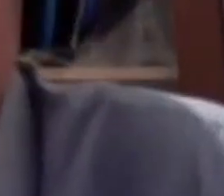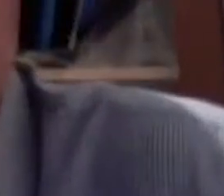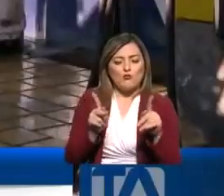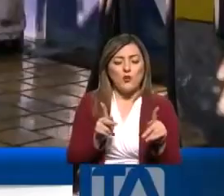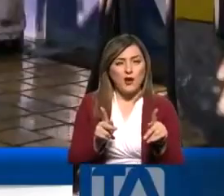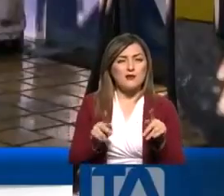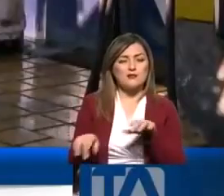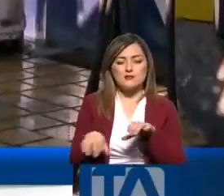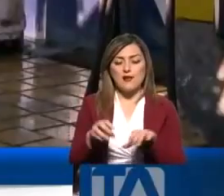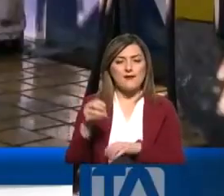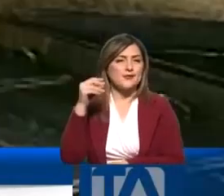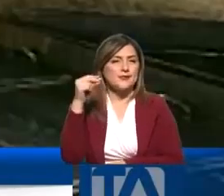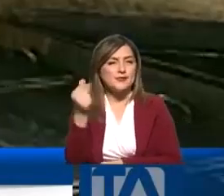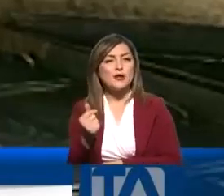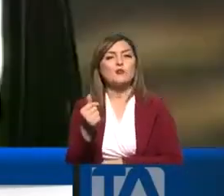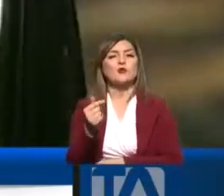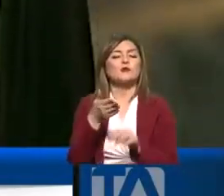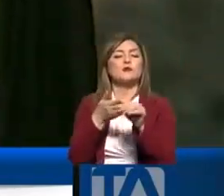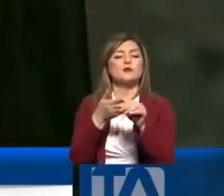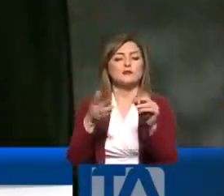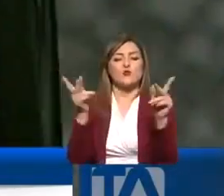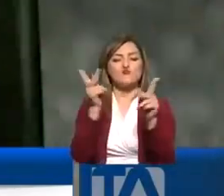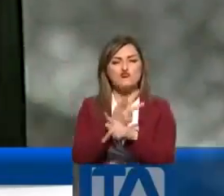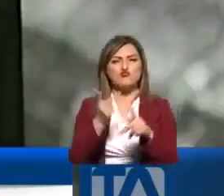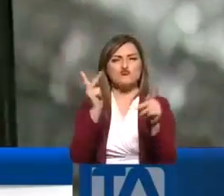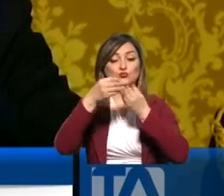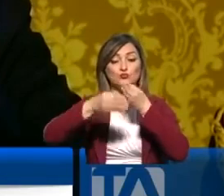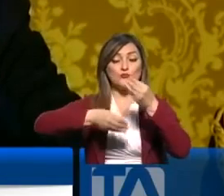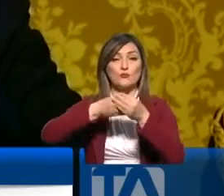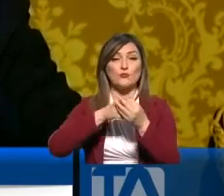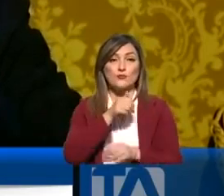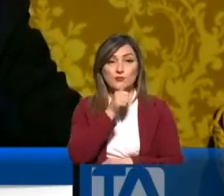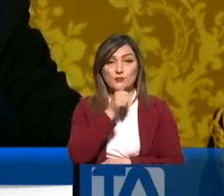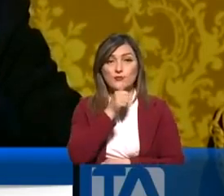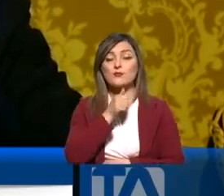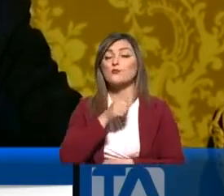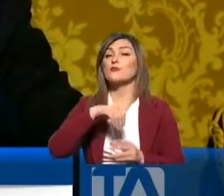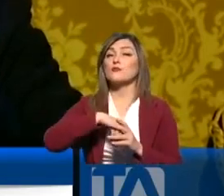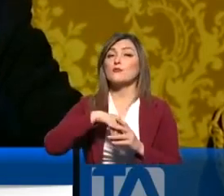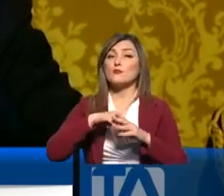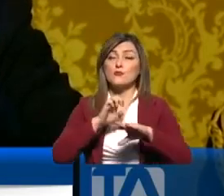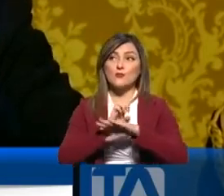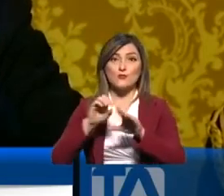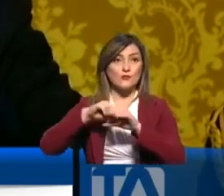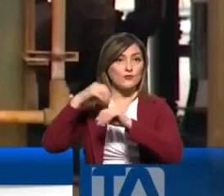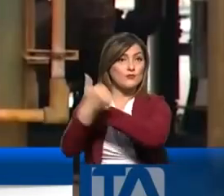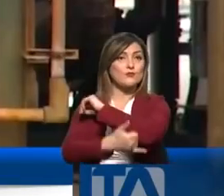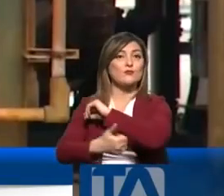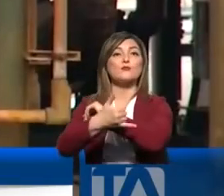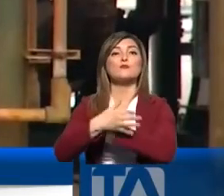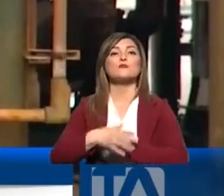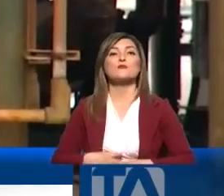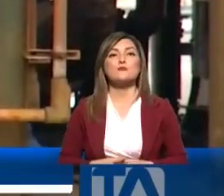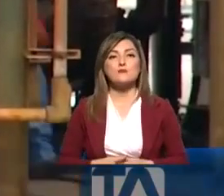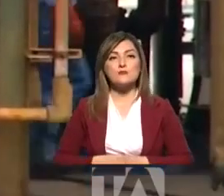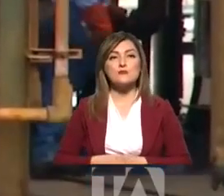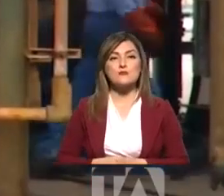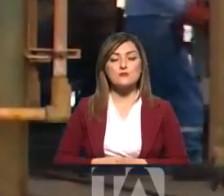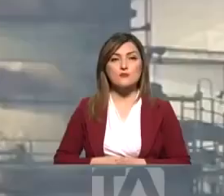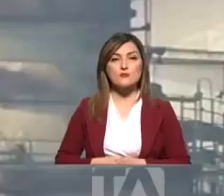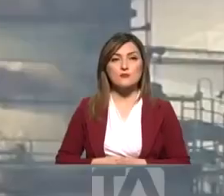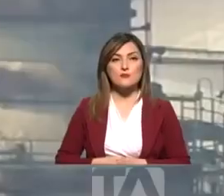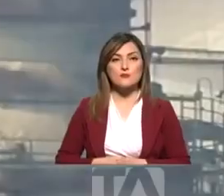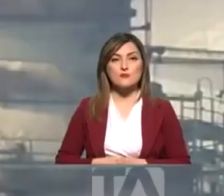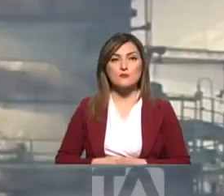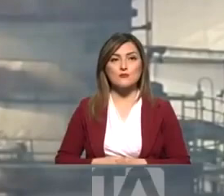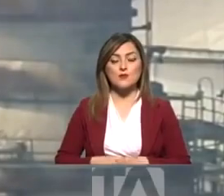procede a crear un mercado de distribuidores y comercializadores de derivados de petróleo. Por